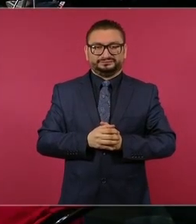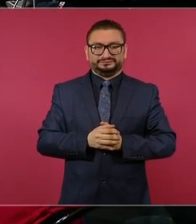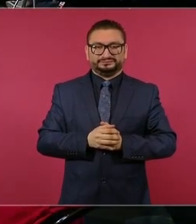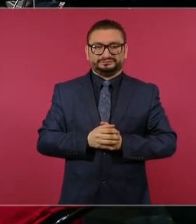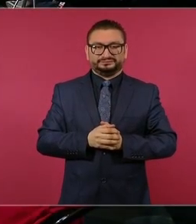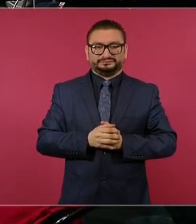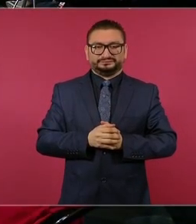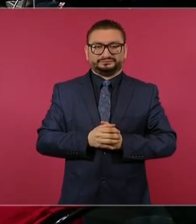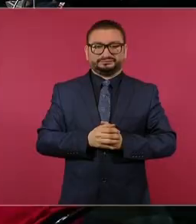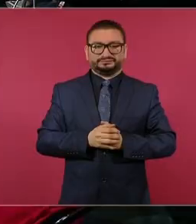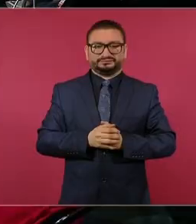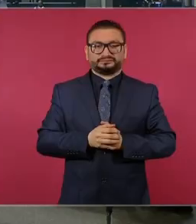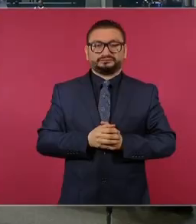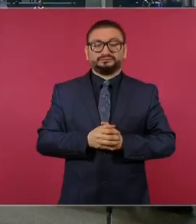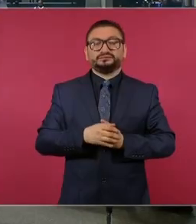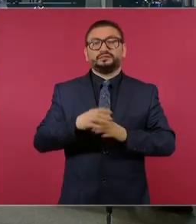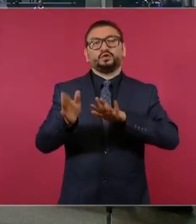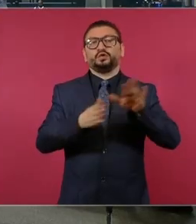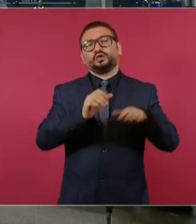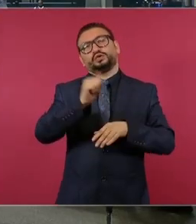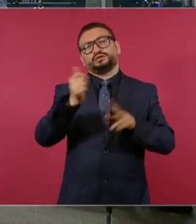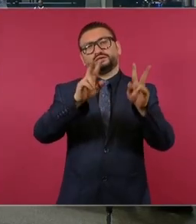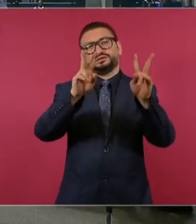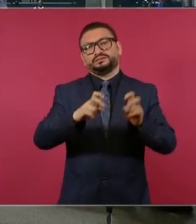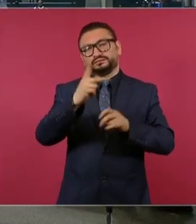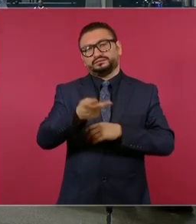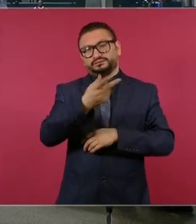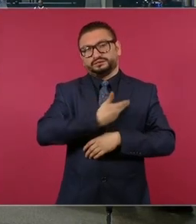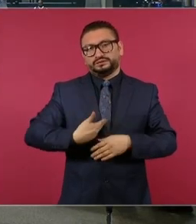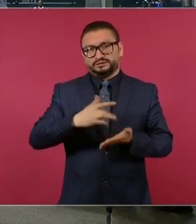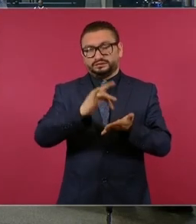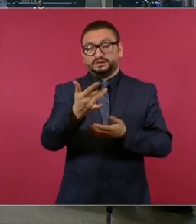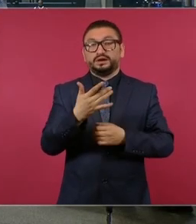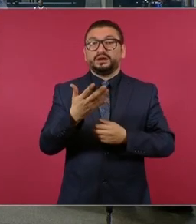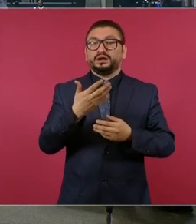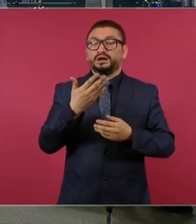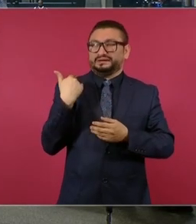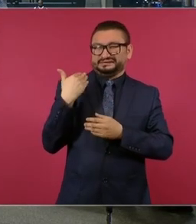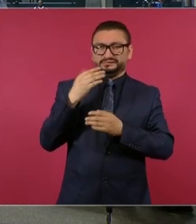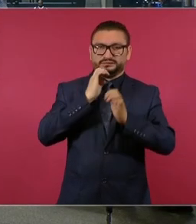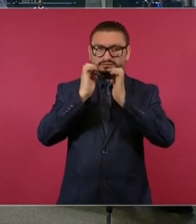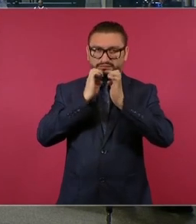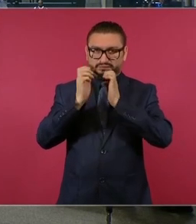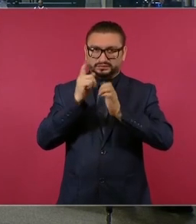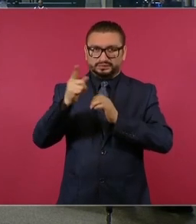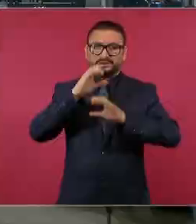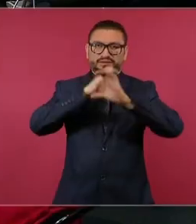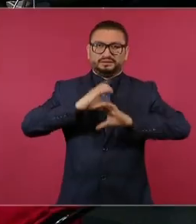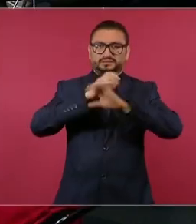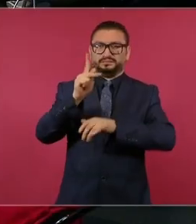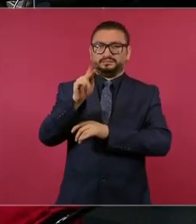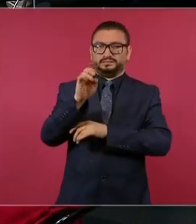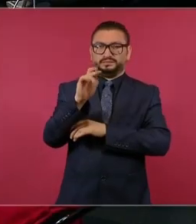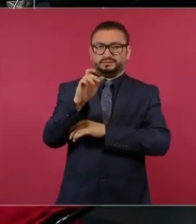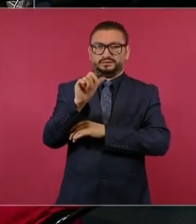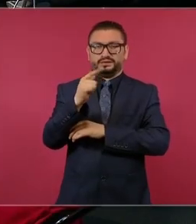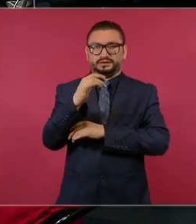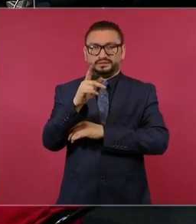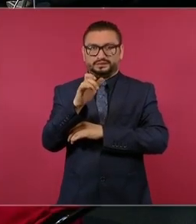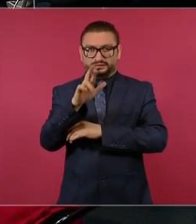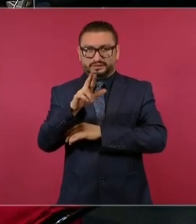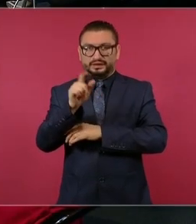Gracias, presidente. En otro tema, recientemente en una entrevista que concedió el cantante Pepe Aguilar a Adela